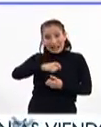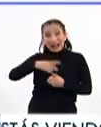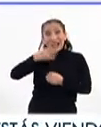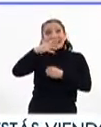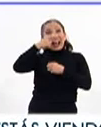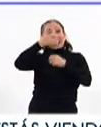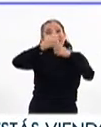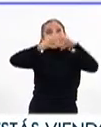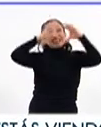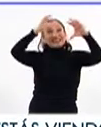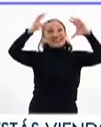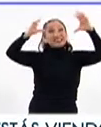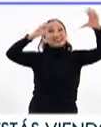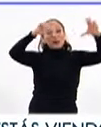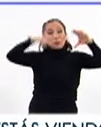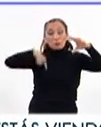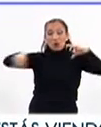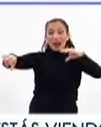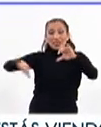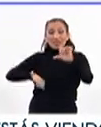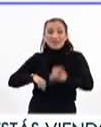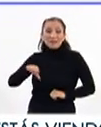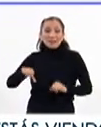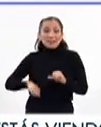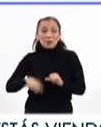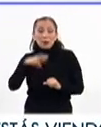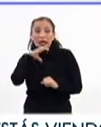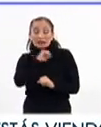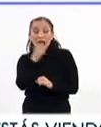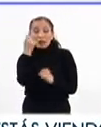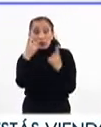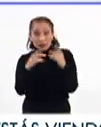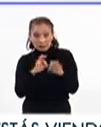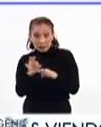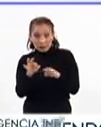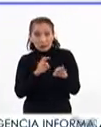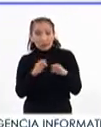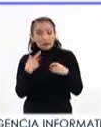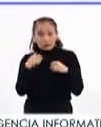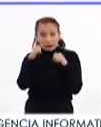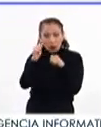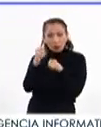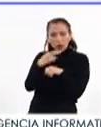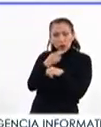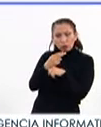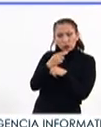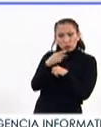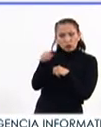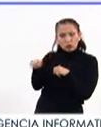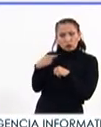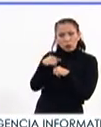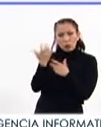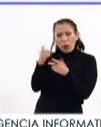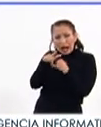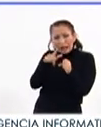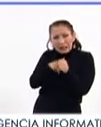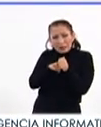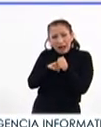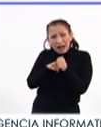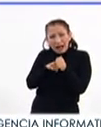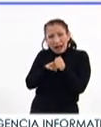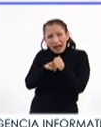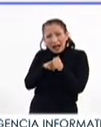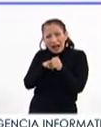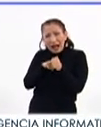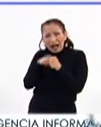invernadero que se generan por la actividad pecuaria. En ese sentido, hay personas trabajando con el manejo de los microorganismos que habitan en el